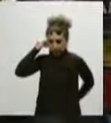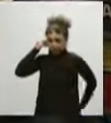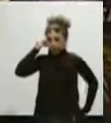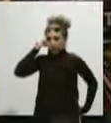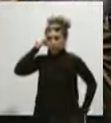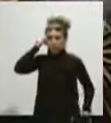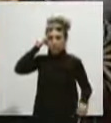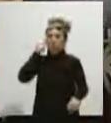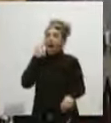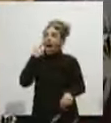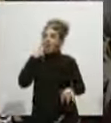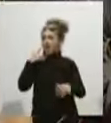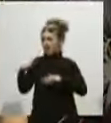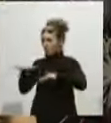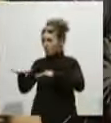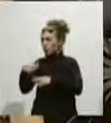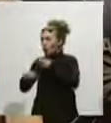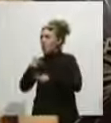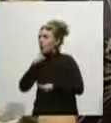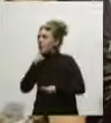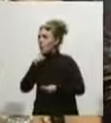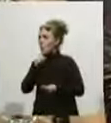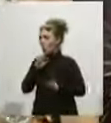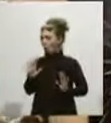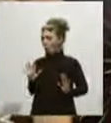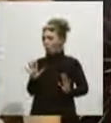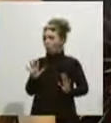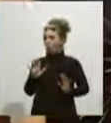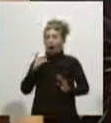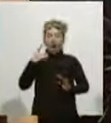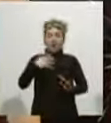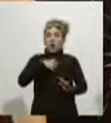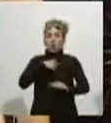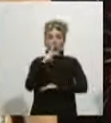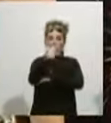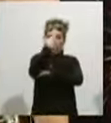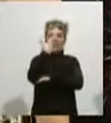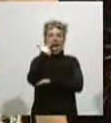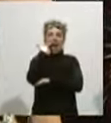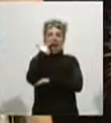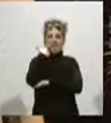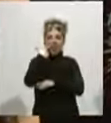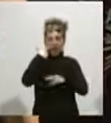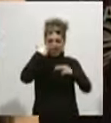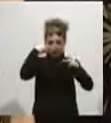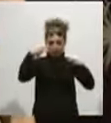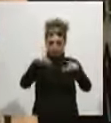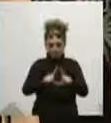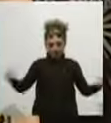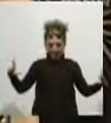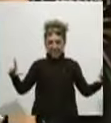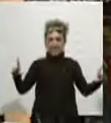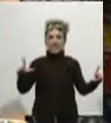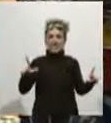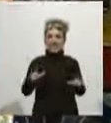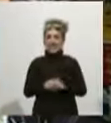mira, mira, mira! ¡Clanca, clanca, clanca, clanca! ¡Ay, espérate, que la cámara estaba! ¡Ábreme un poco la cámara, que le vamos a ver la cintura! Ahí tenemos